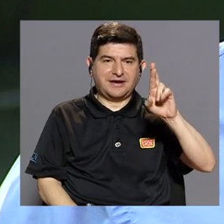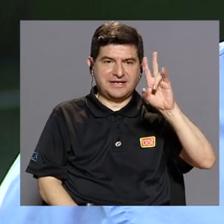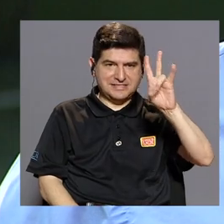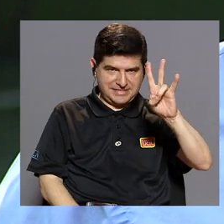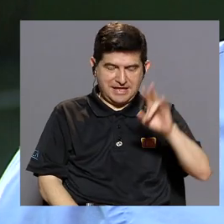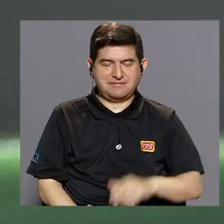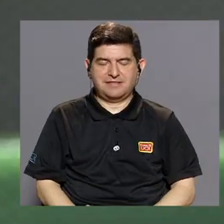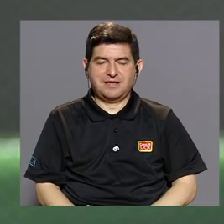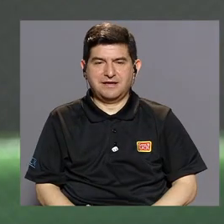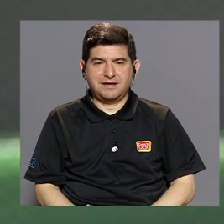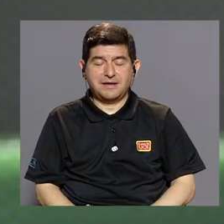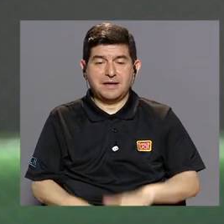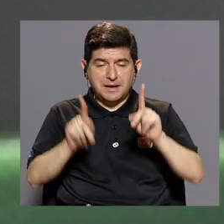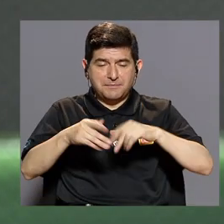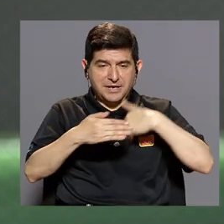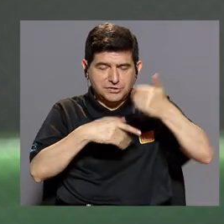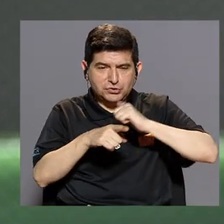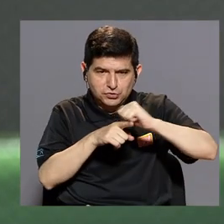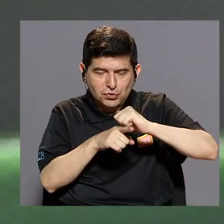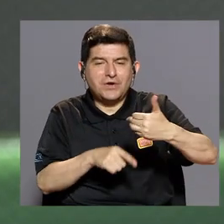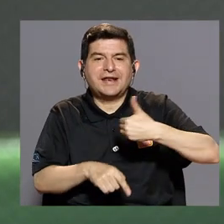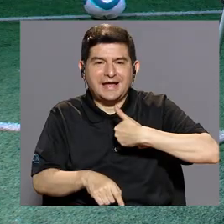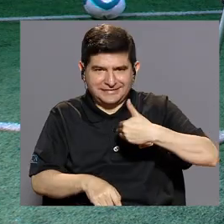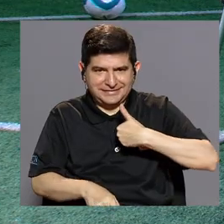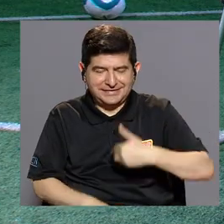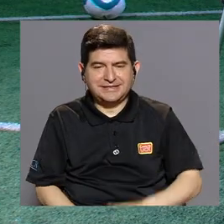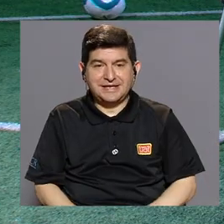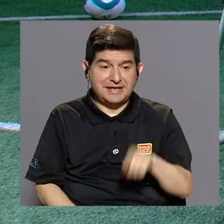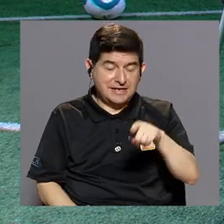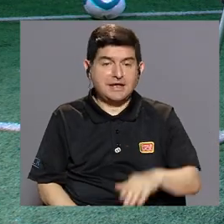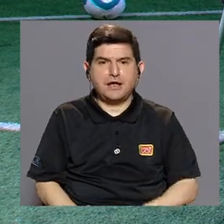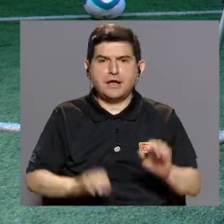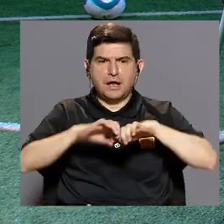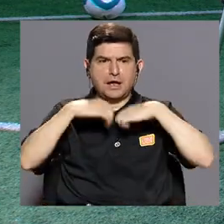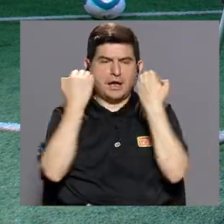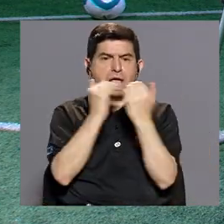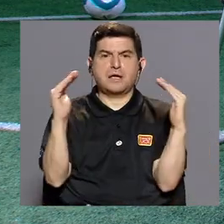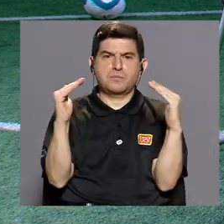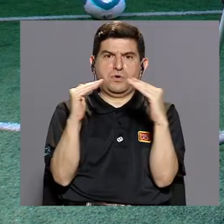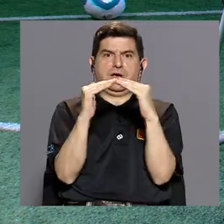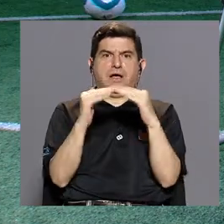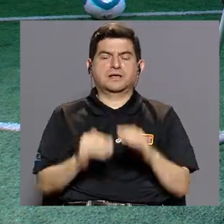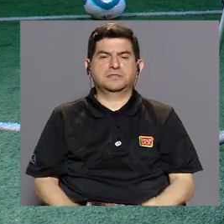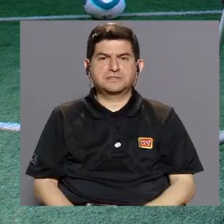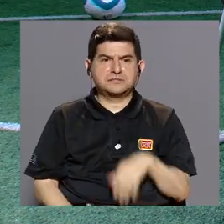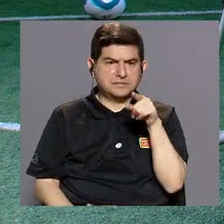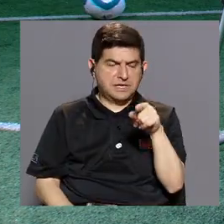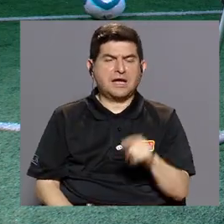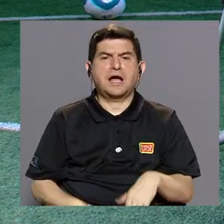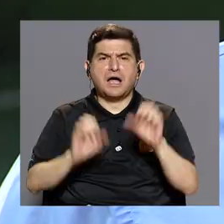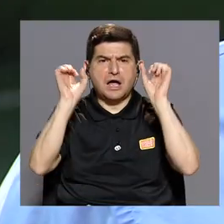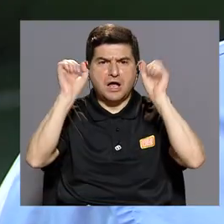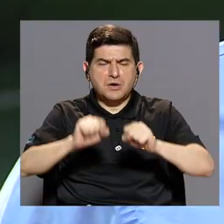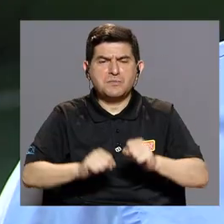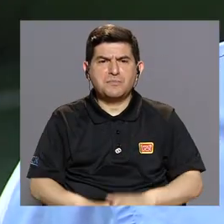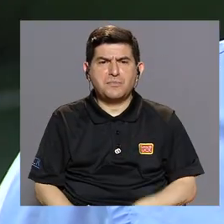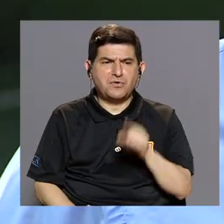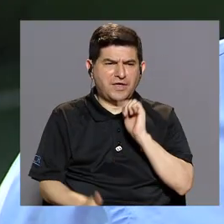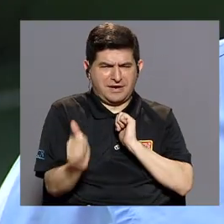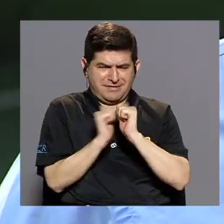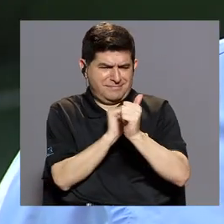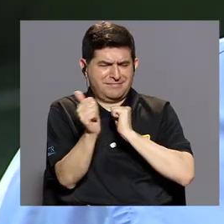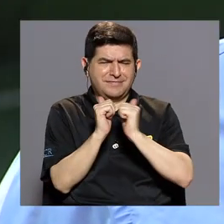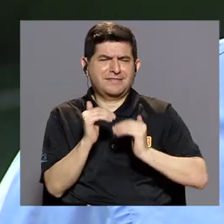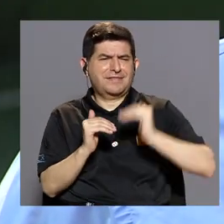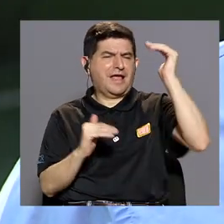un hombre que después de entrenar, inclusive tiene todo un equipamiento en su casa para poder llevar lo que significa ser un